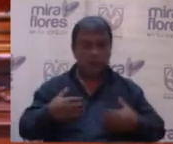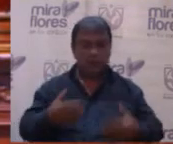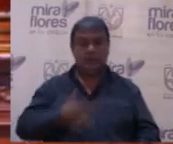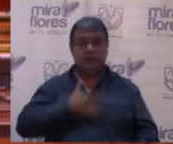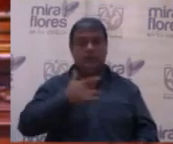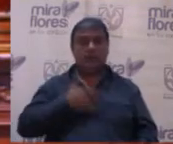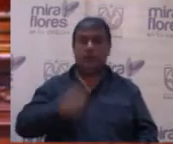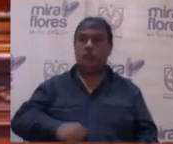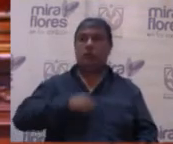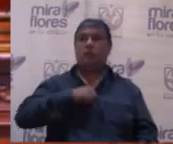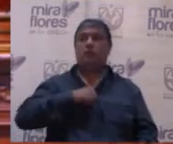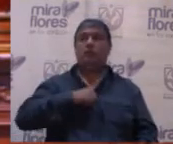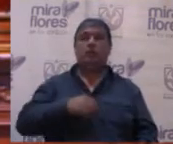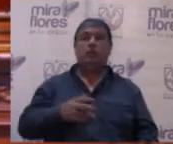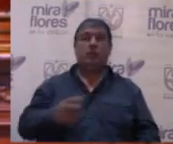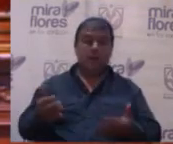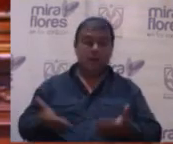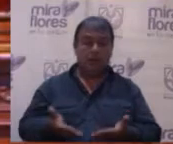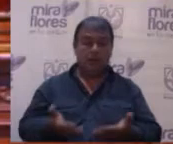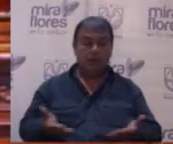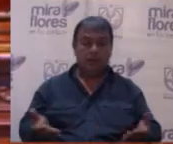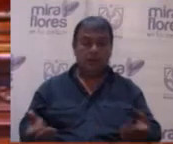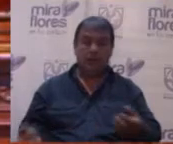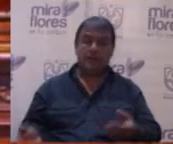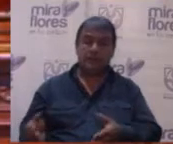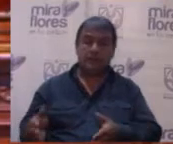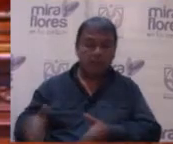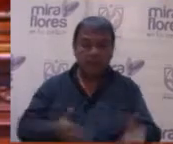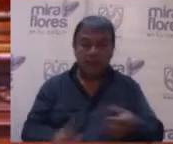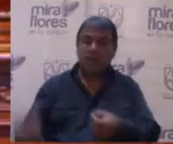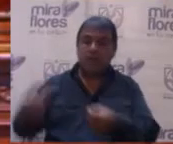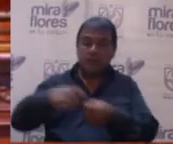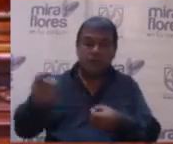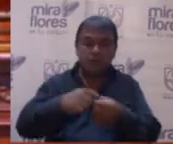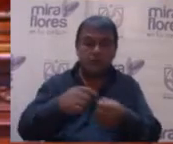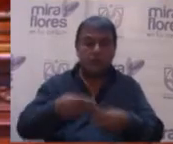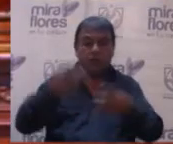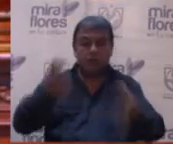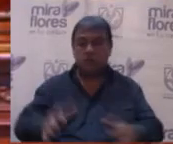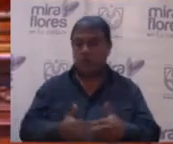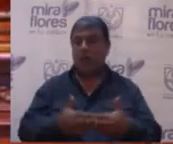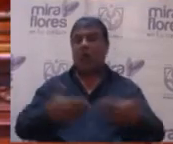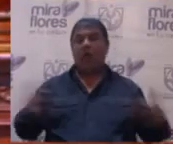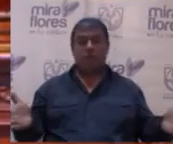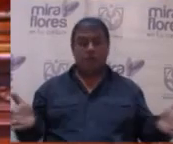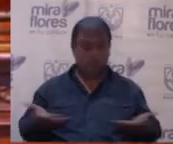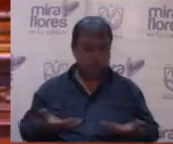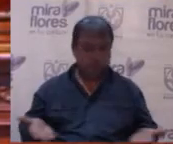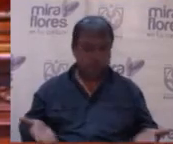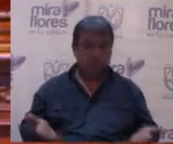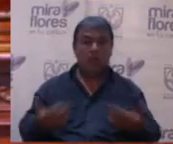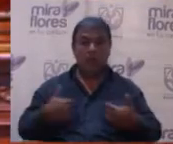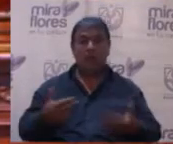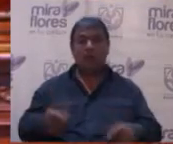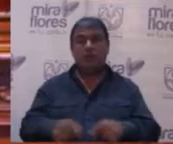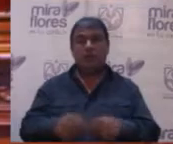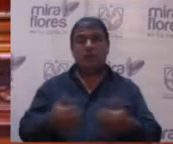sentir orgullosos es que los mecanismos de participación vecinal están abiertos en este distrito. En este distrito